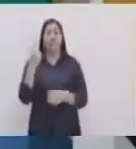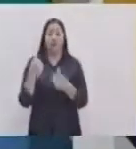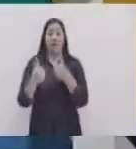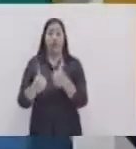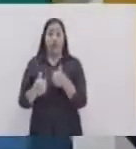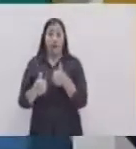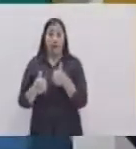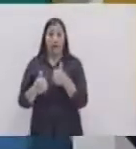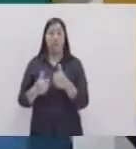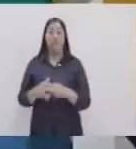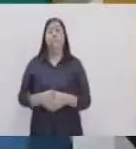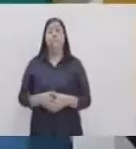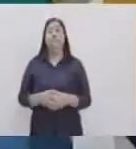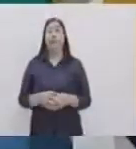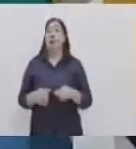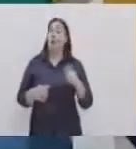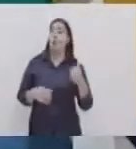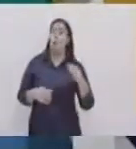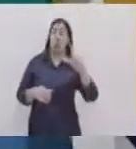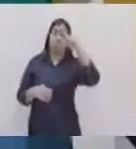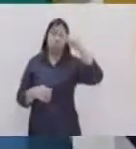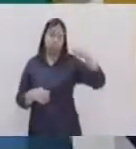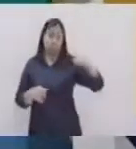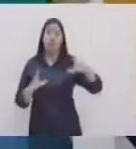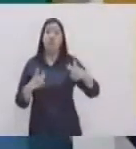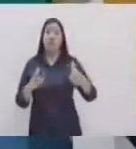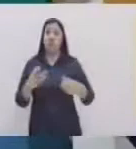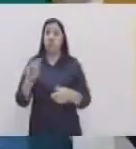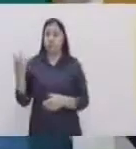A, vamos a dibujar otro para acá,